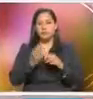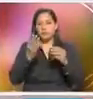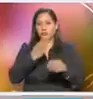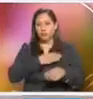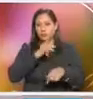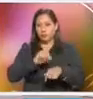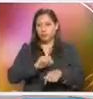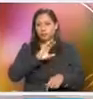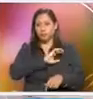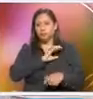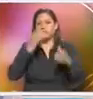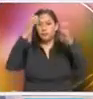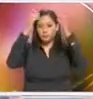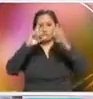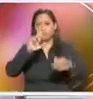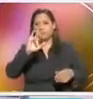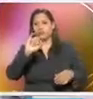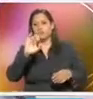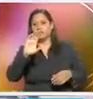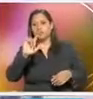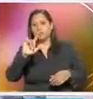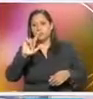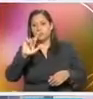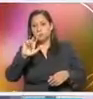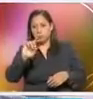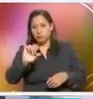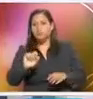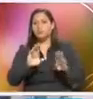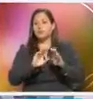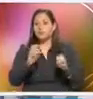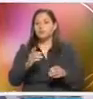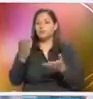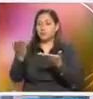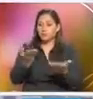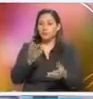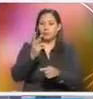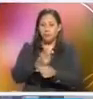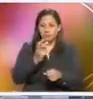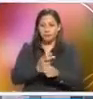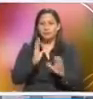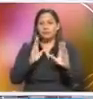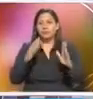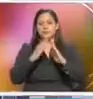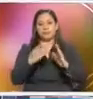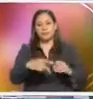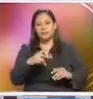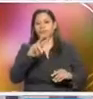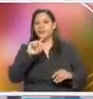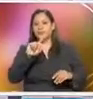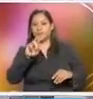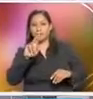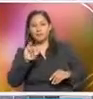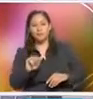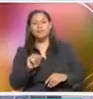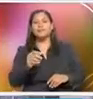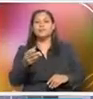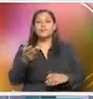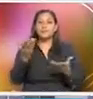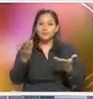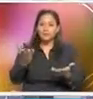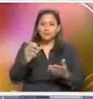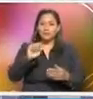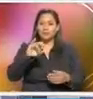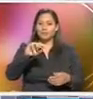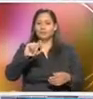Muy buenos días, querido chef Luis Carlos, ¿cómo estás? Y tenemos una gran invitada, ya desde casa, Valeria Szymanski,